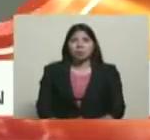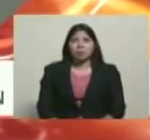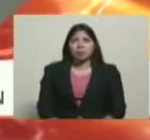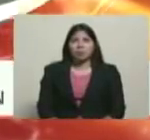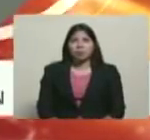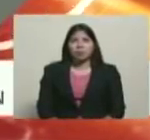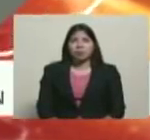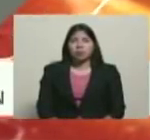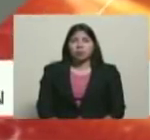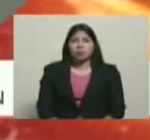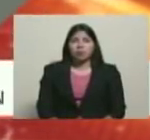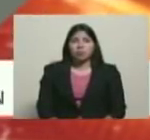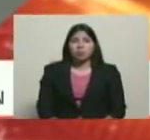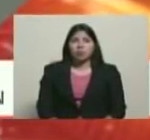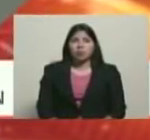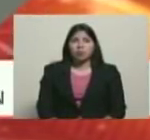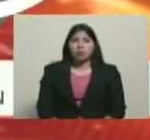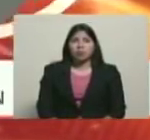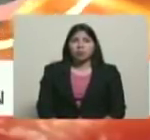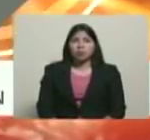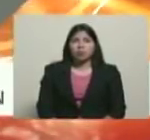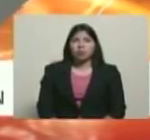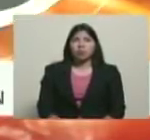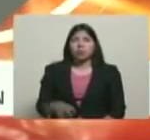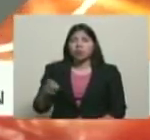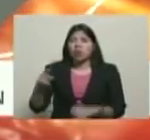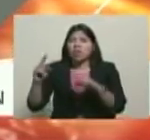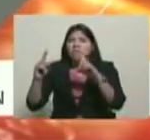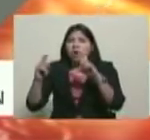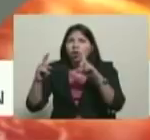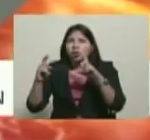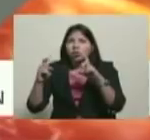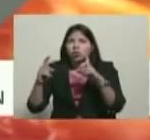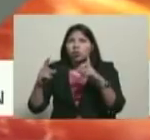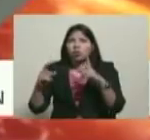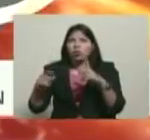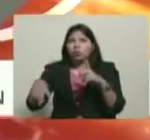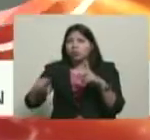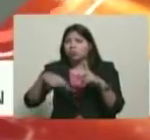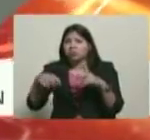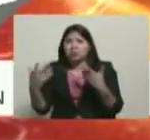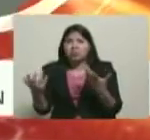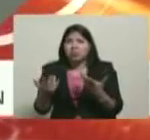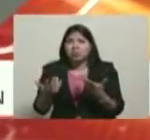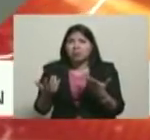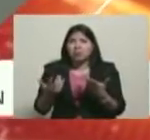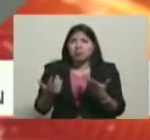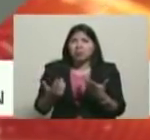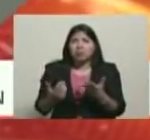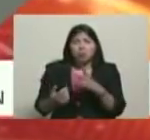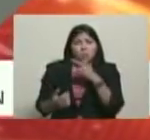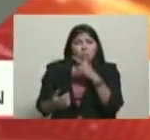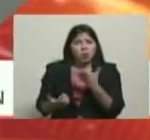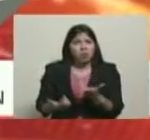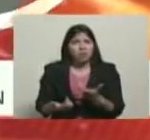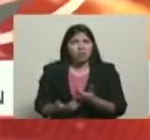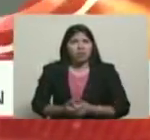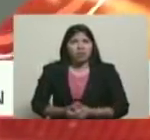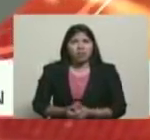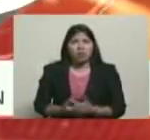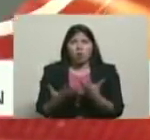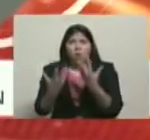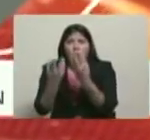a la patria, de la ignominia, una foto para la historia más nefasta de esta patria, junto con quien se